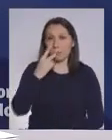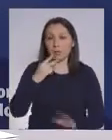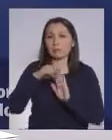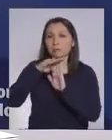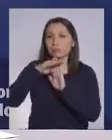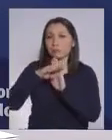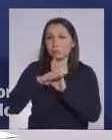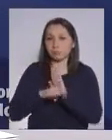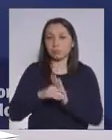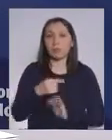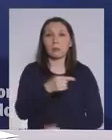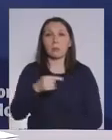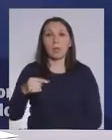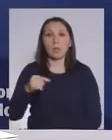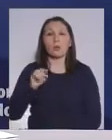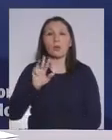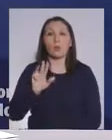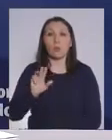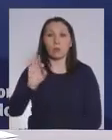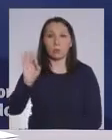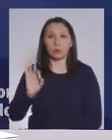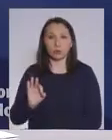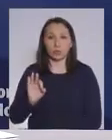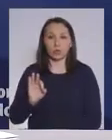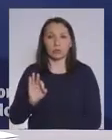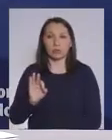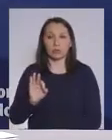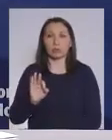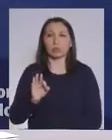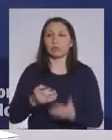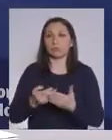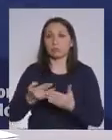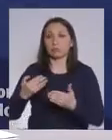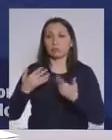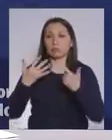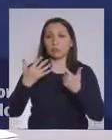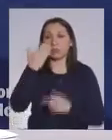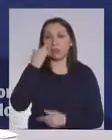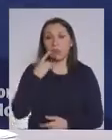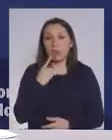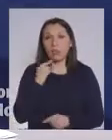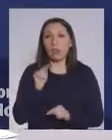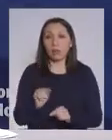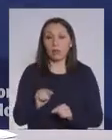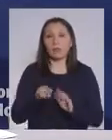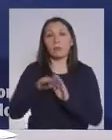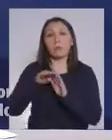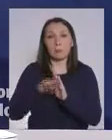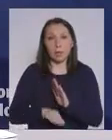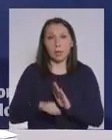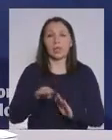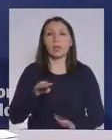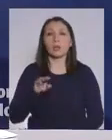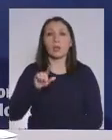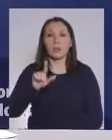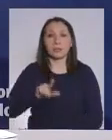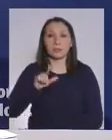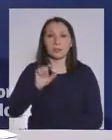disminuido en un -9 por ciento en los últimos siete días y en un menos